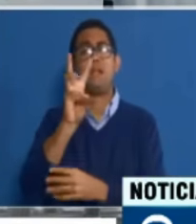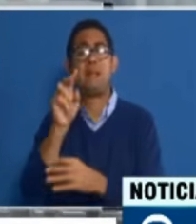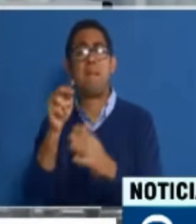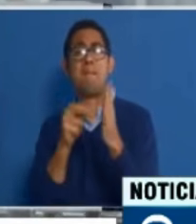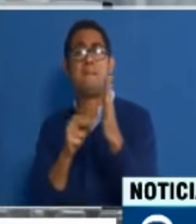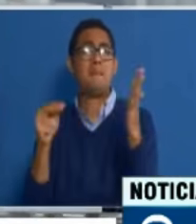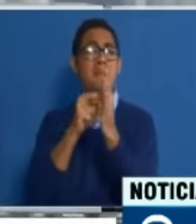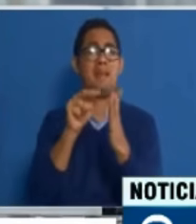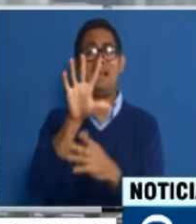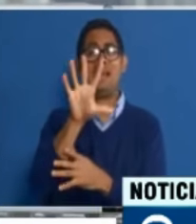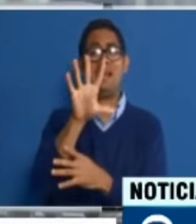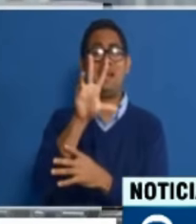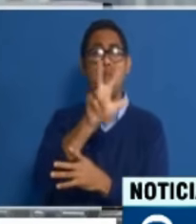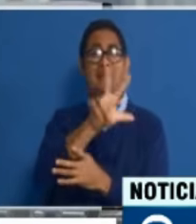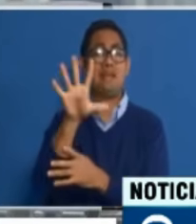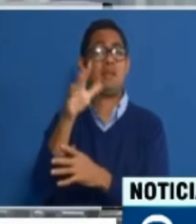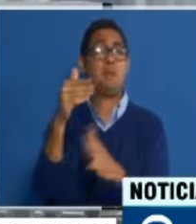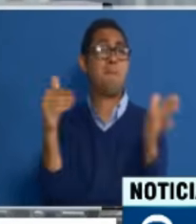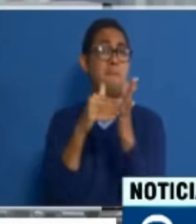6.735.000 balboas.